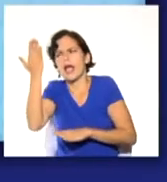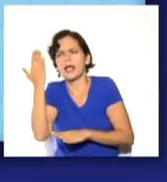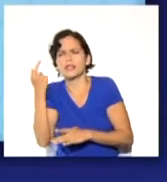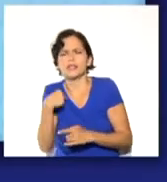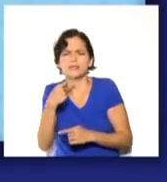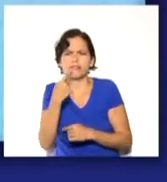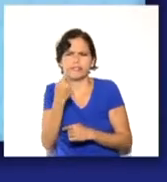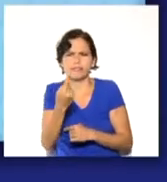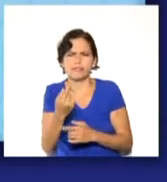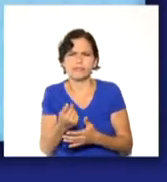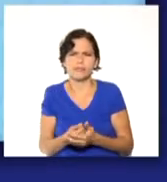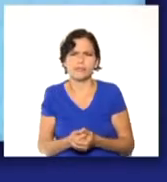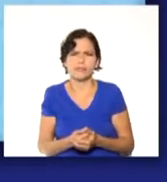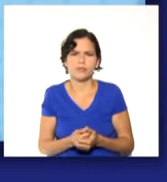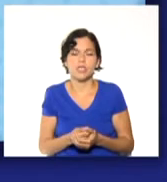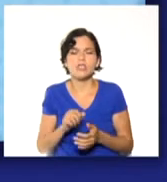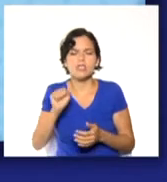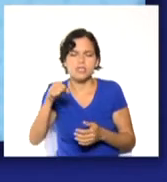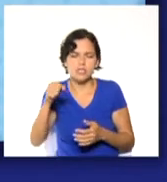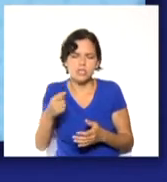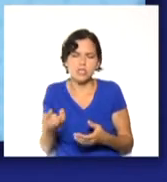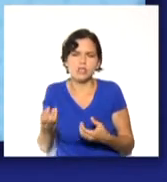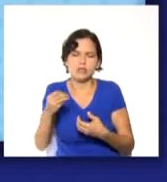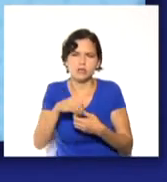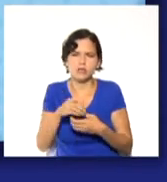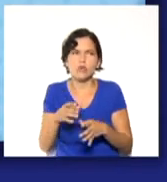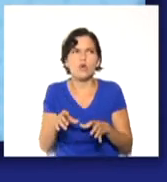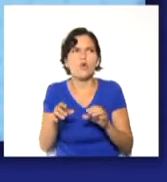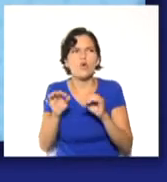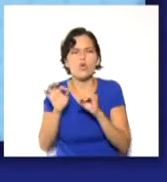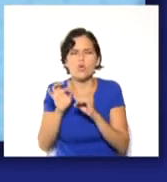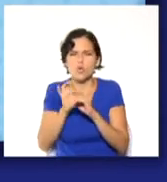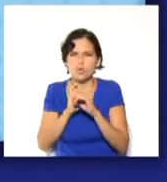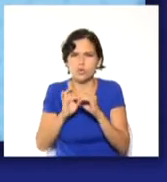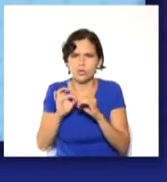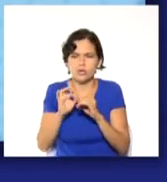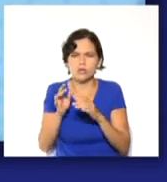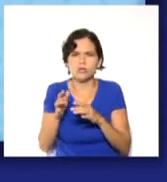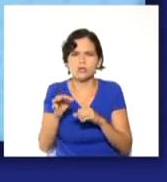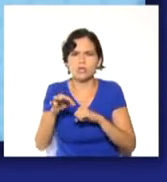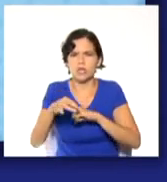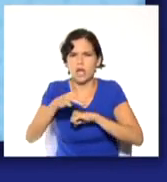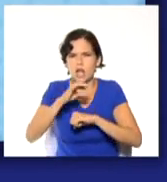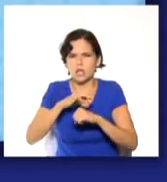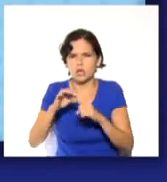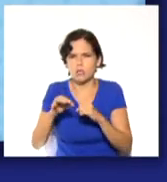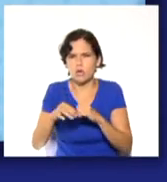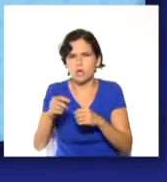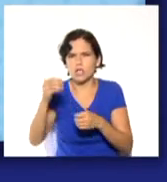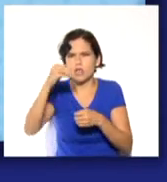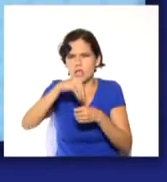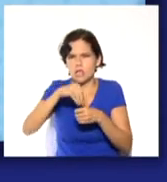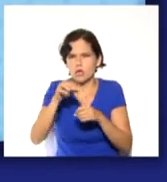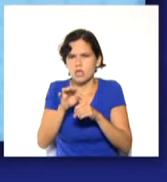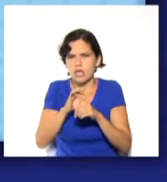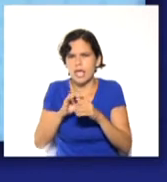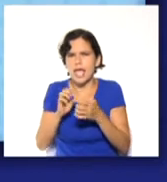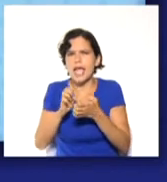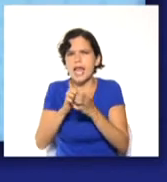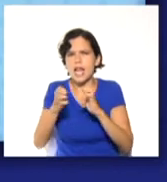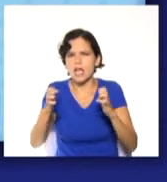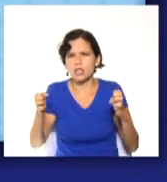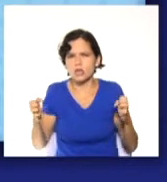inicio. Sí está constituido, hablamos de las partículas subatómicas como el núcleo, el electrón,